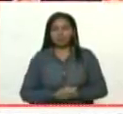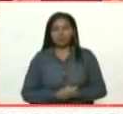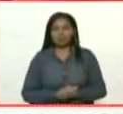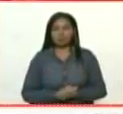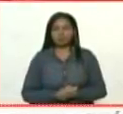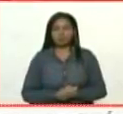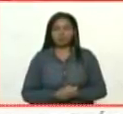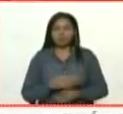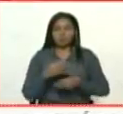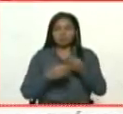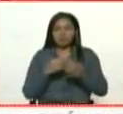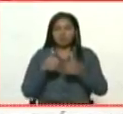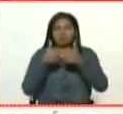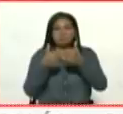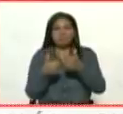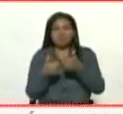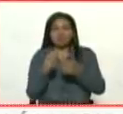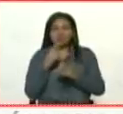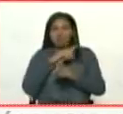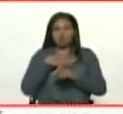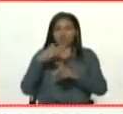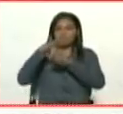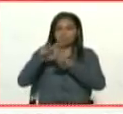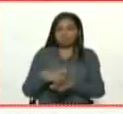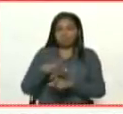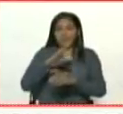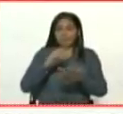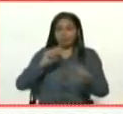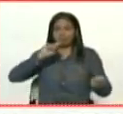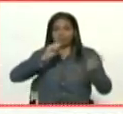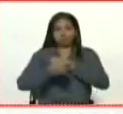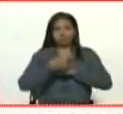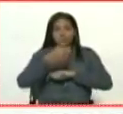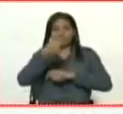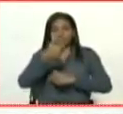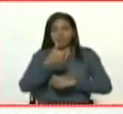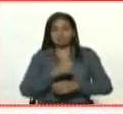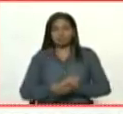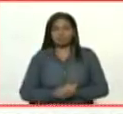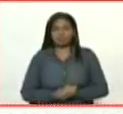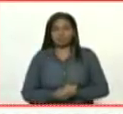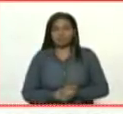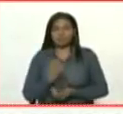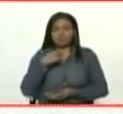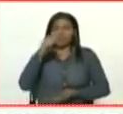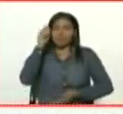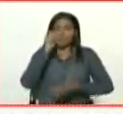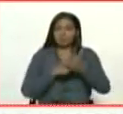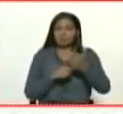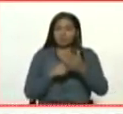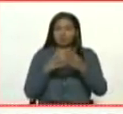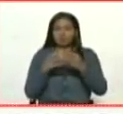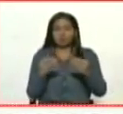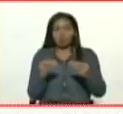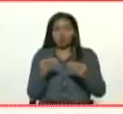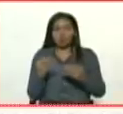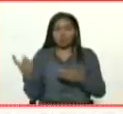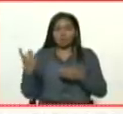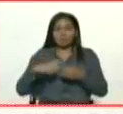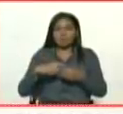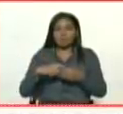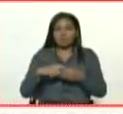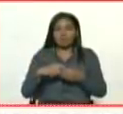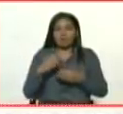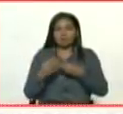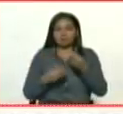nos hicieron un bien. Por la persecución financiera, el bloqueo económico, la prohibición de que vengan gurú, ¿cómo se